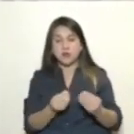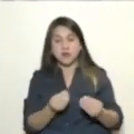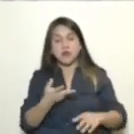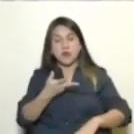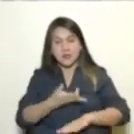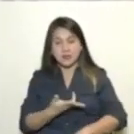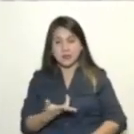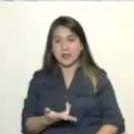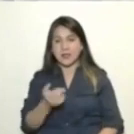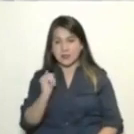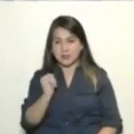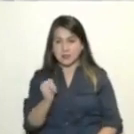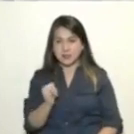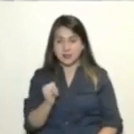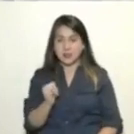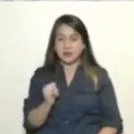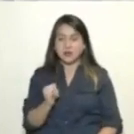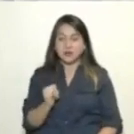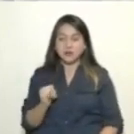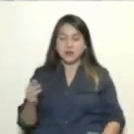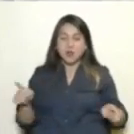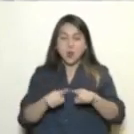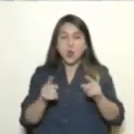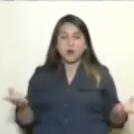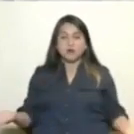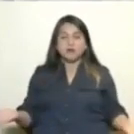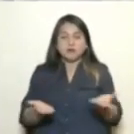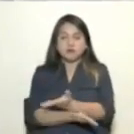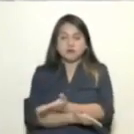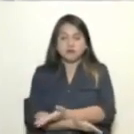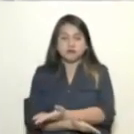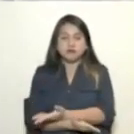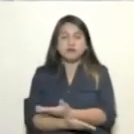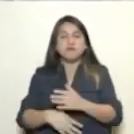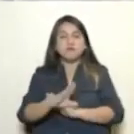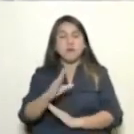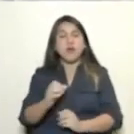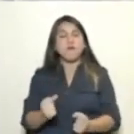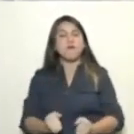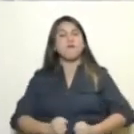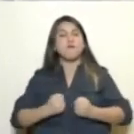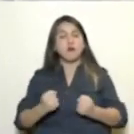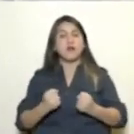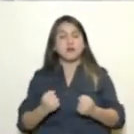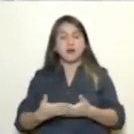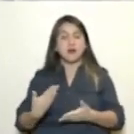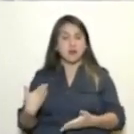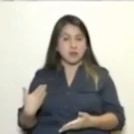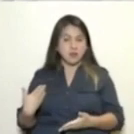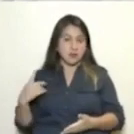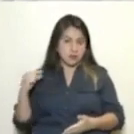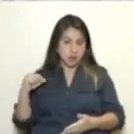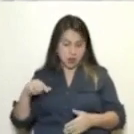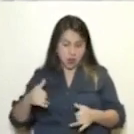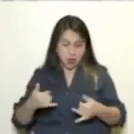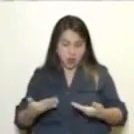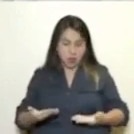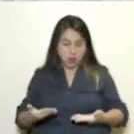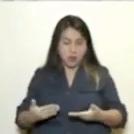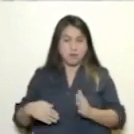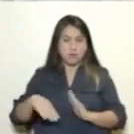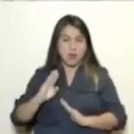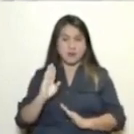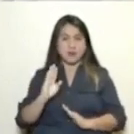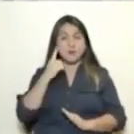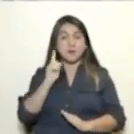haber un intercambio con mucha mayor fuerza que antes. Otra cosa es